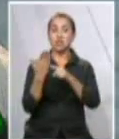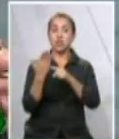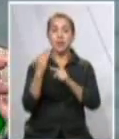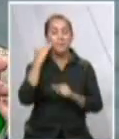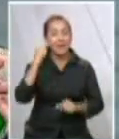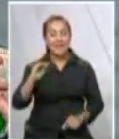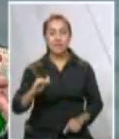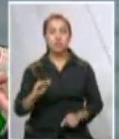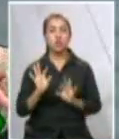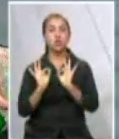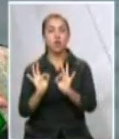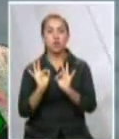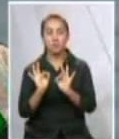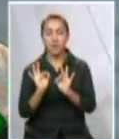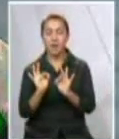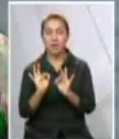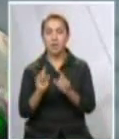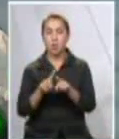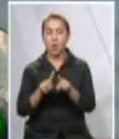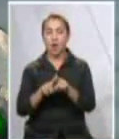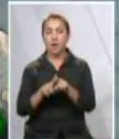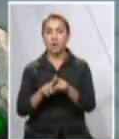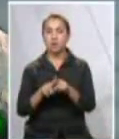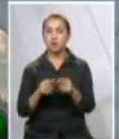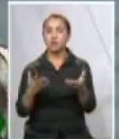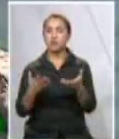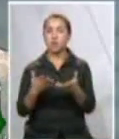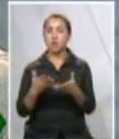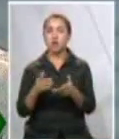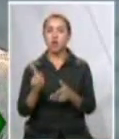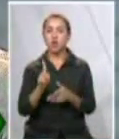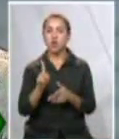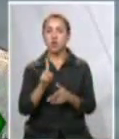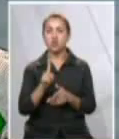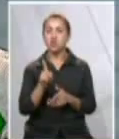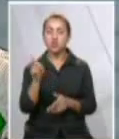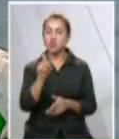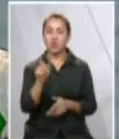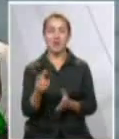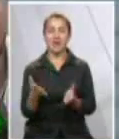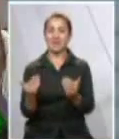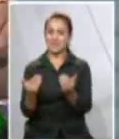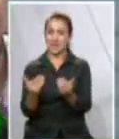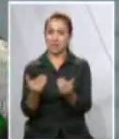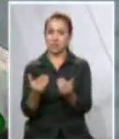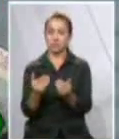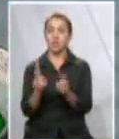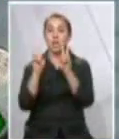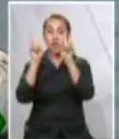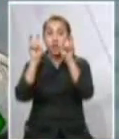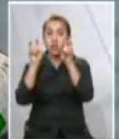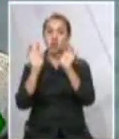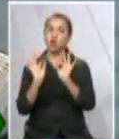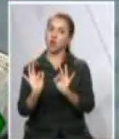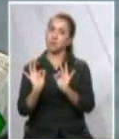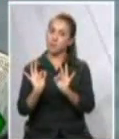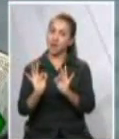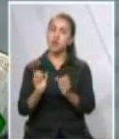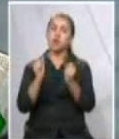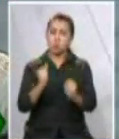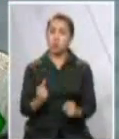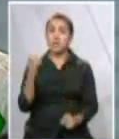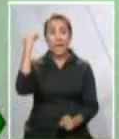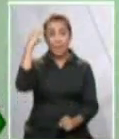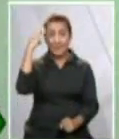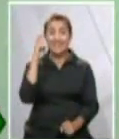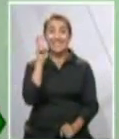niño normal es, no es imprescindible, ¿ya? Para el niño normal, entre comillas. Puede aprender sin esa